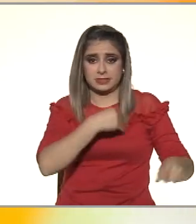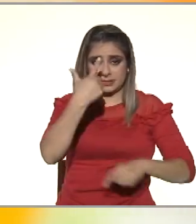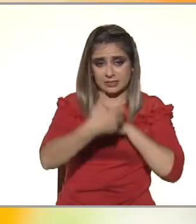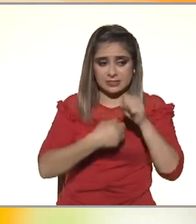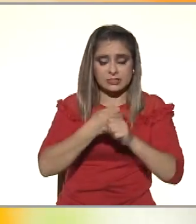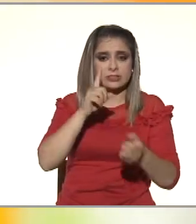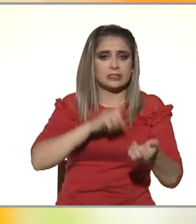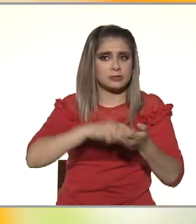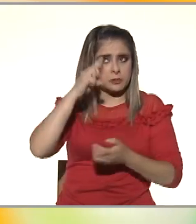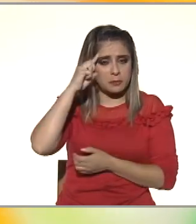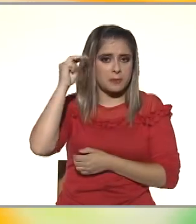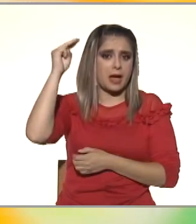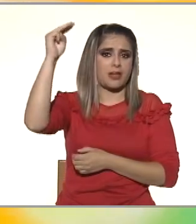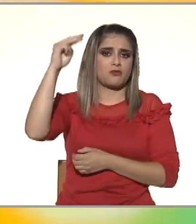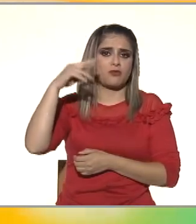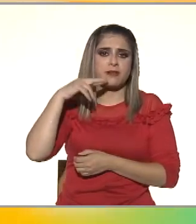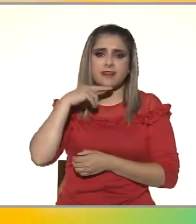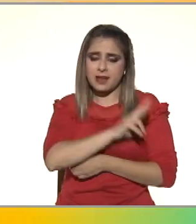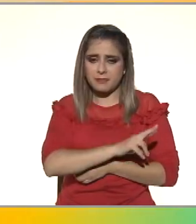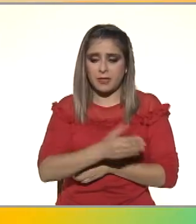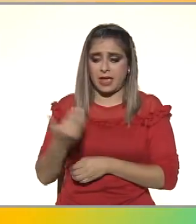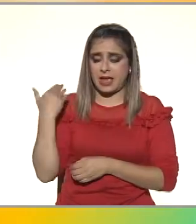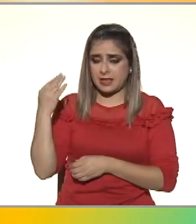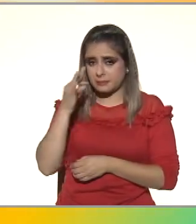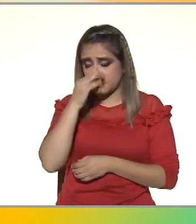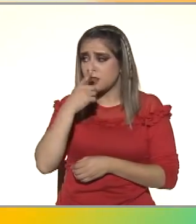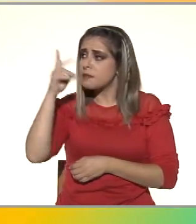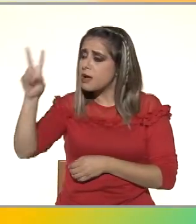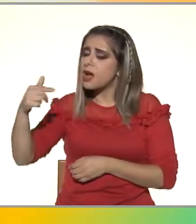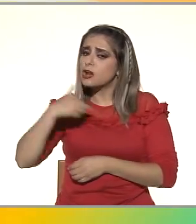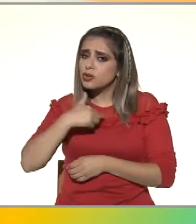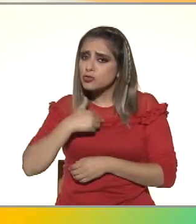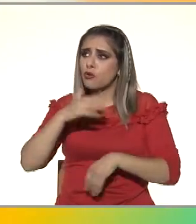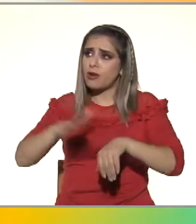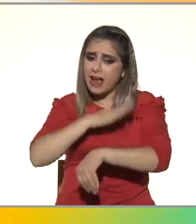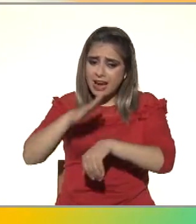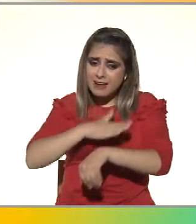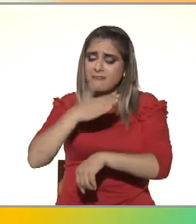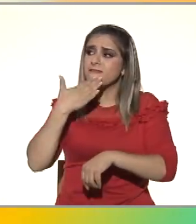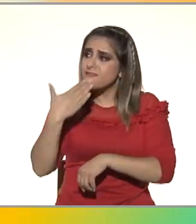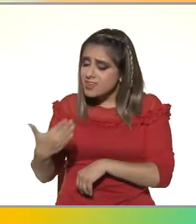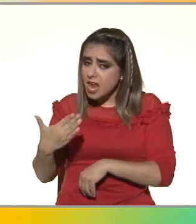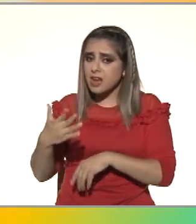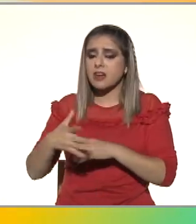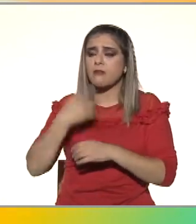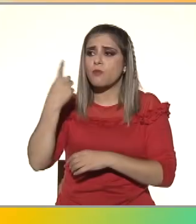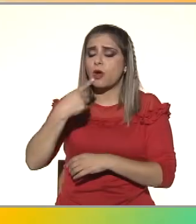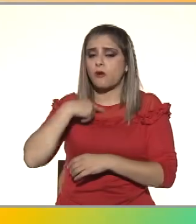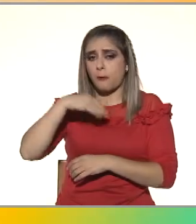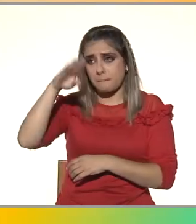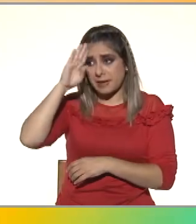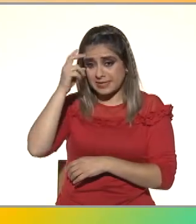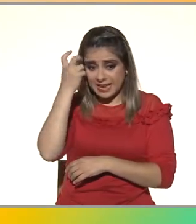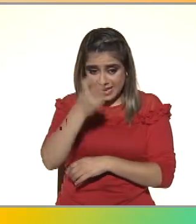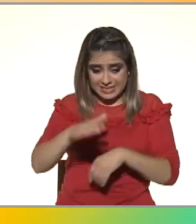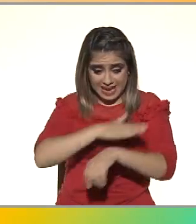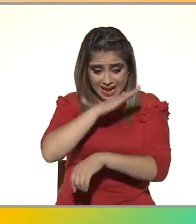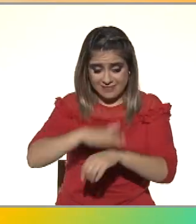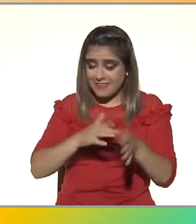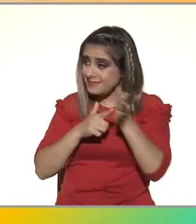muchísimo. Y hace poco me dijo, yo tenía que sacar buenas calificaciones porque pensaba que de esa